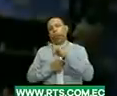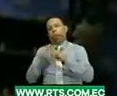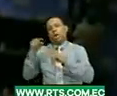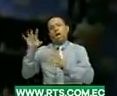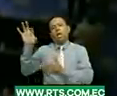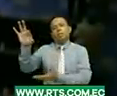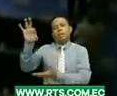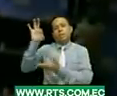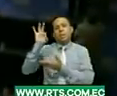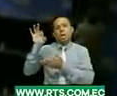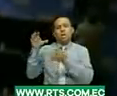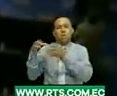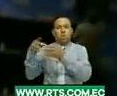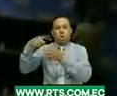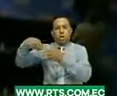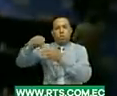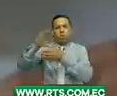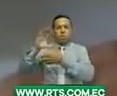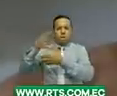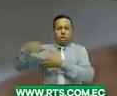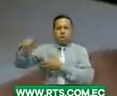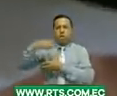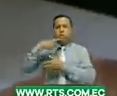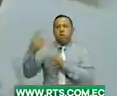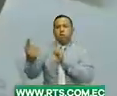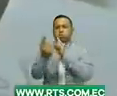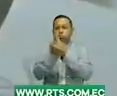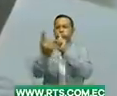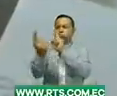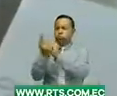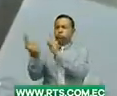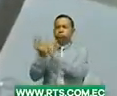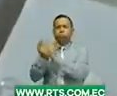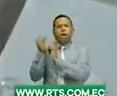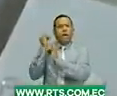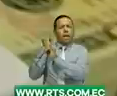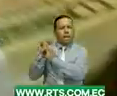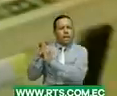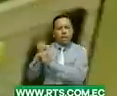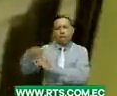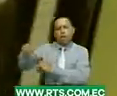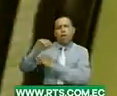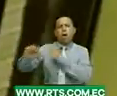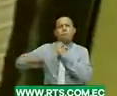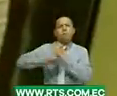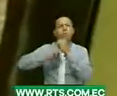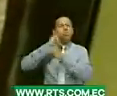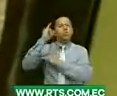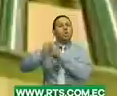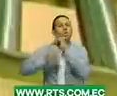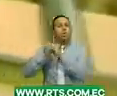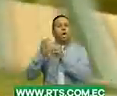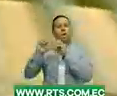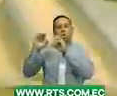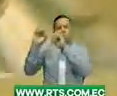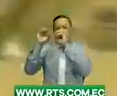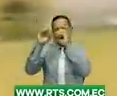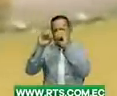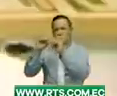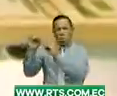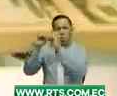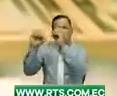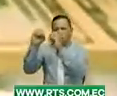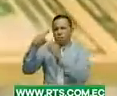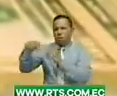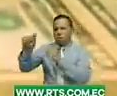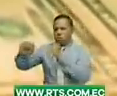Congreso norteamericano, además de encuentros con entidades de cooperación internacional y organismos multilaterales de financiamiento.